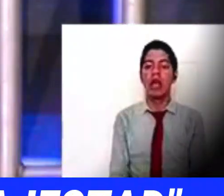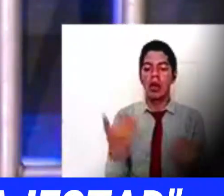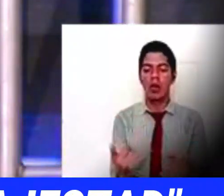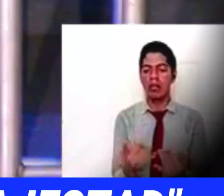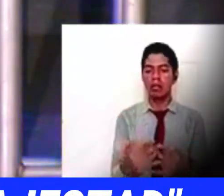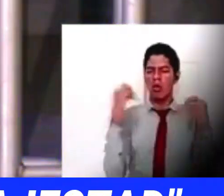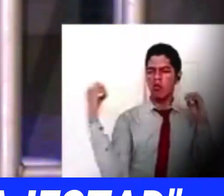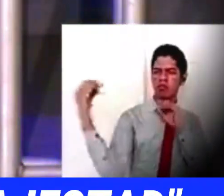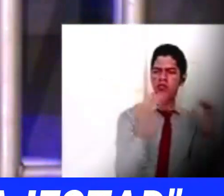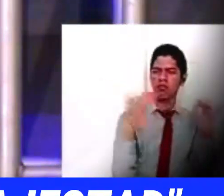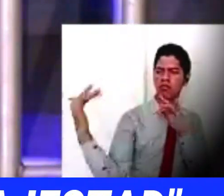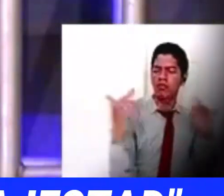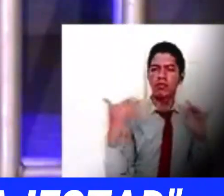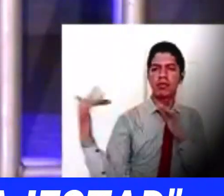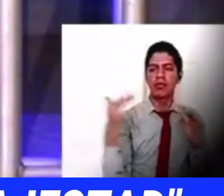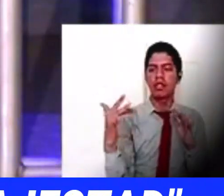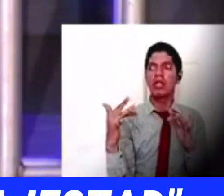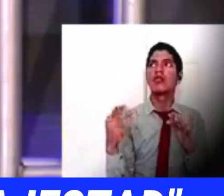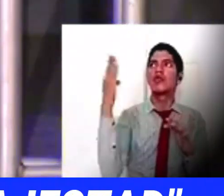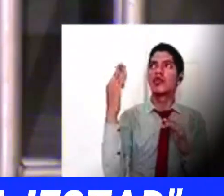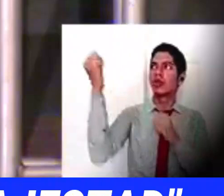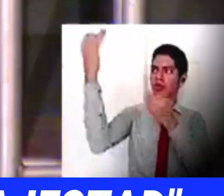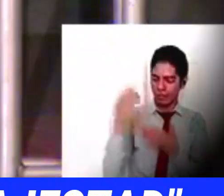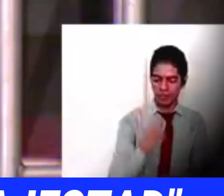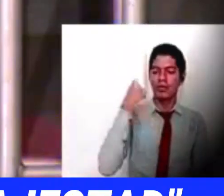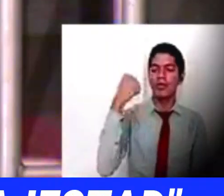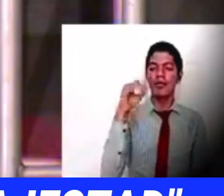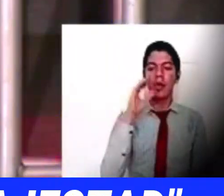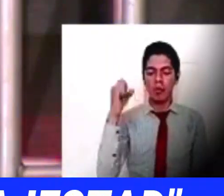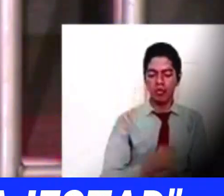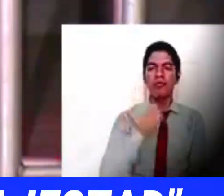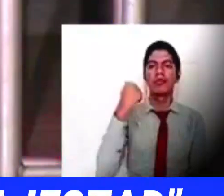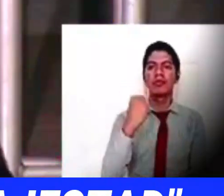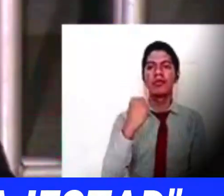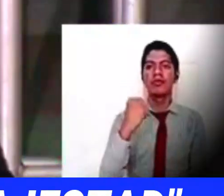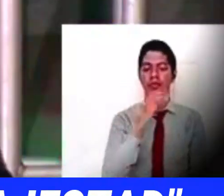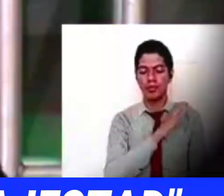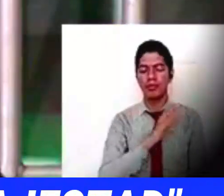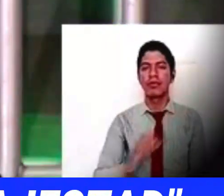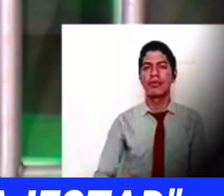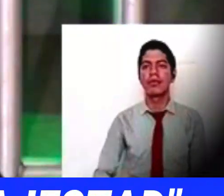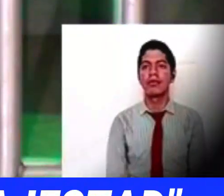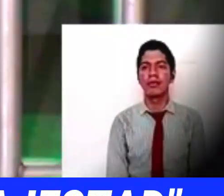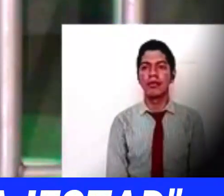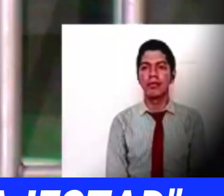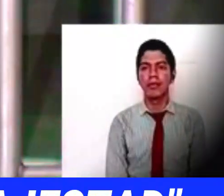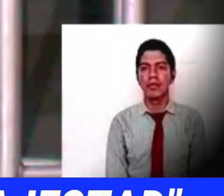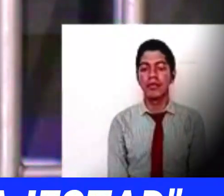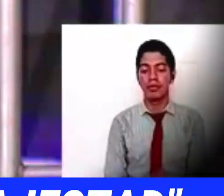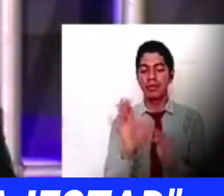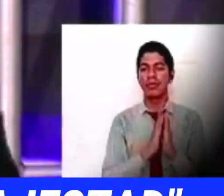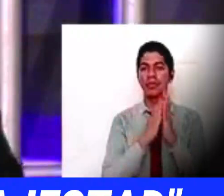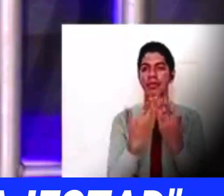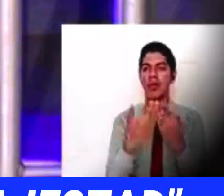que triunfa, el hombre de Dios, el hombre que dice la Biblia según el corazón de Dios, el hombre que tiene